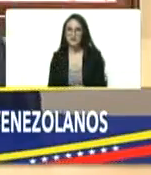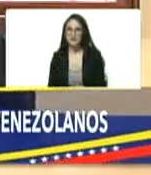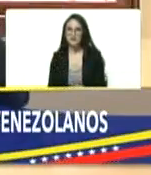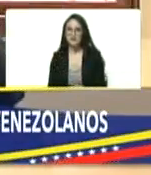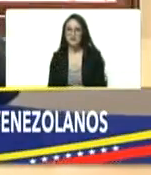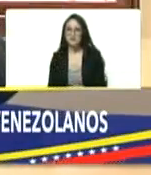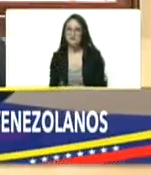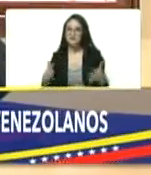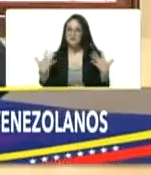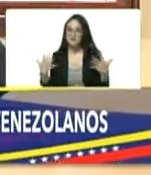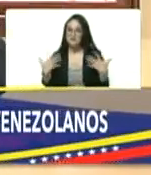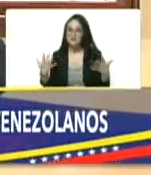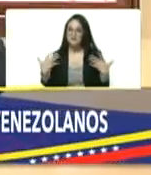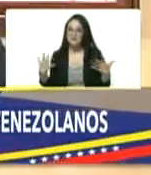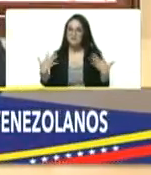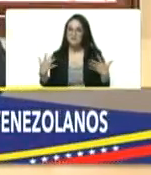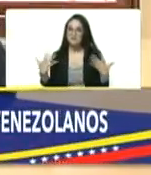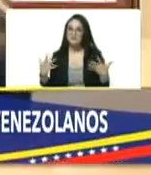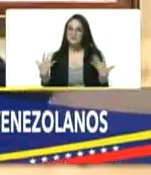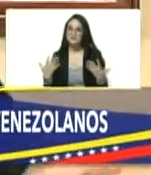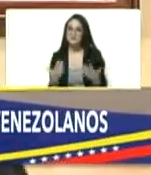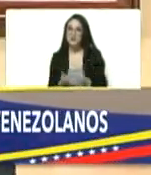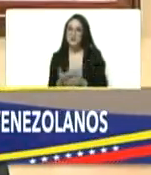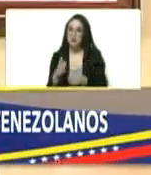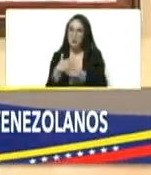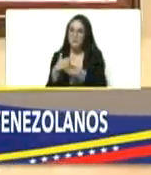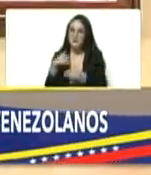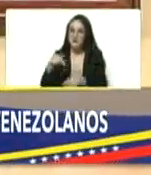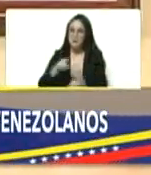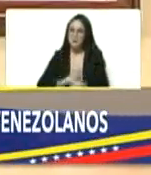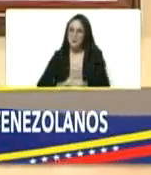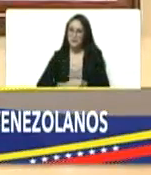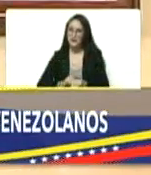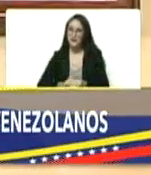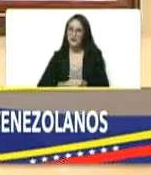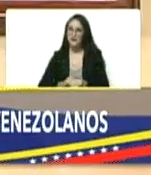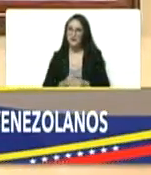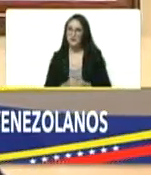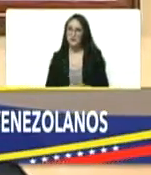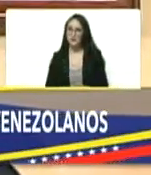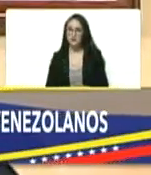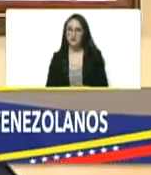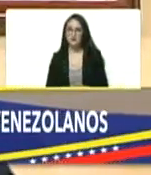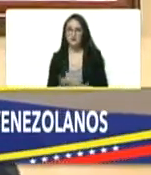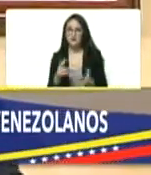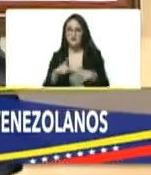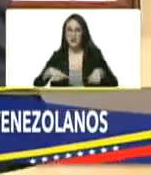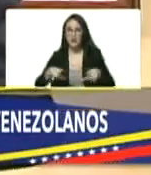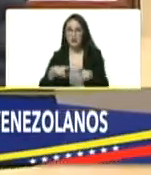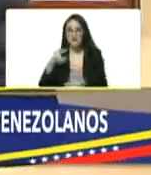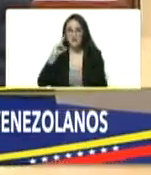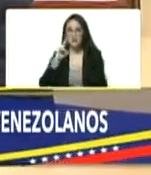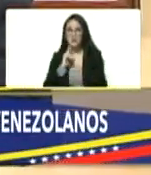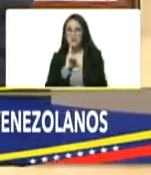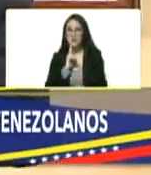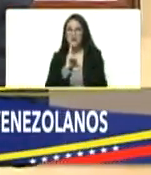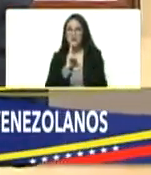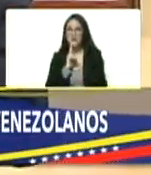y la alegría por compartir este momento en este Salón Simón Bolívar,